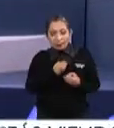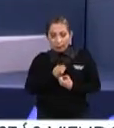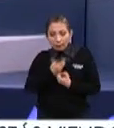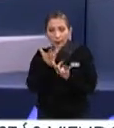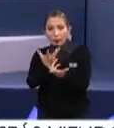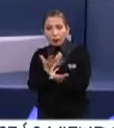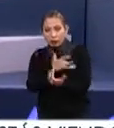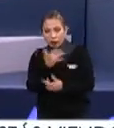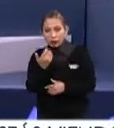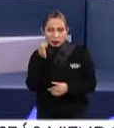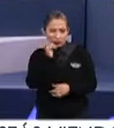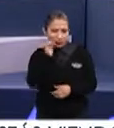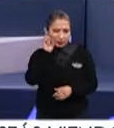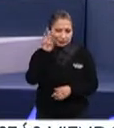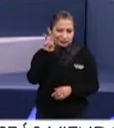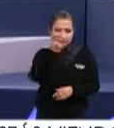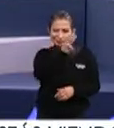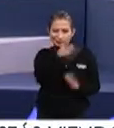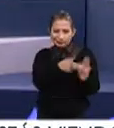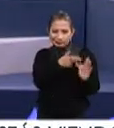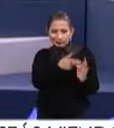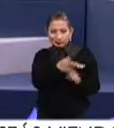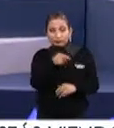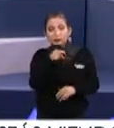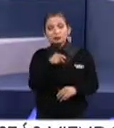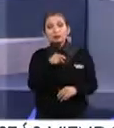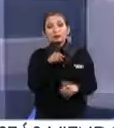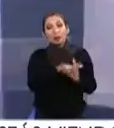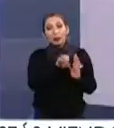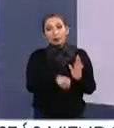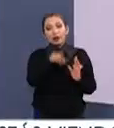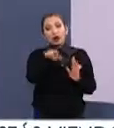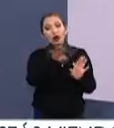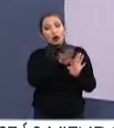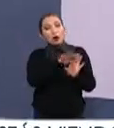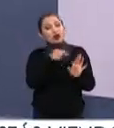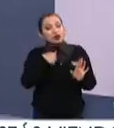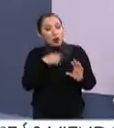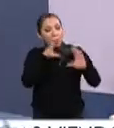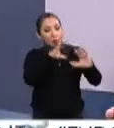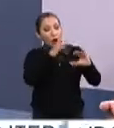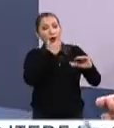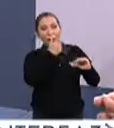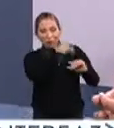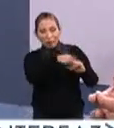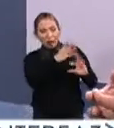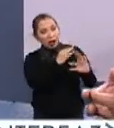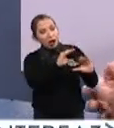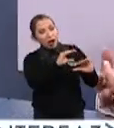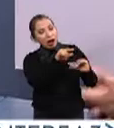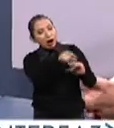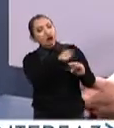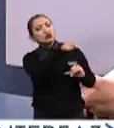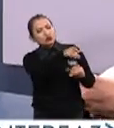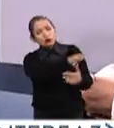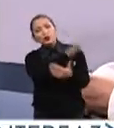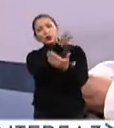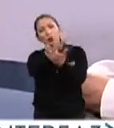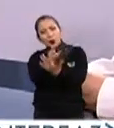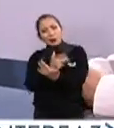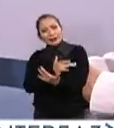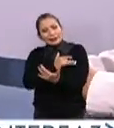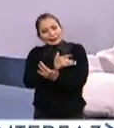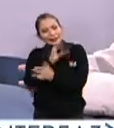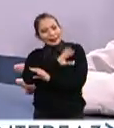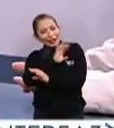¿no? Nos sucede y hemos tenido muchos casos, es que cómo le queremos enseñar a un hombre a involucrarse